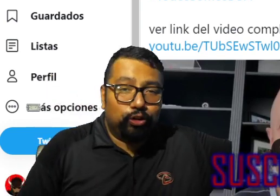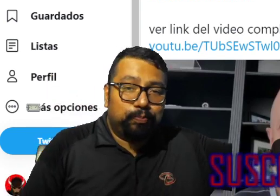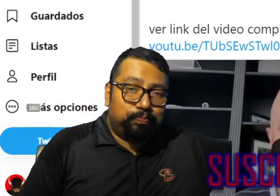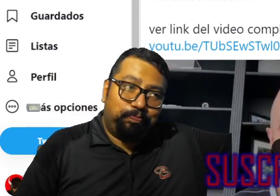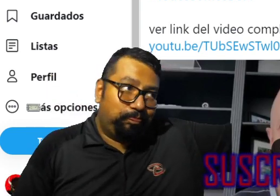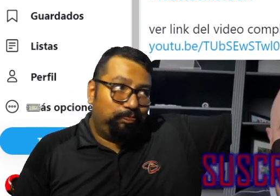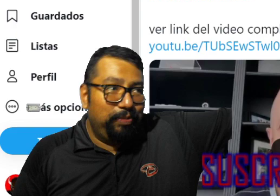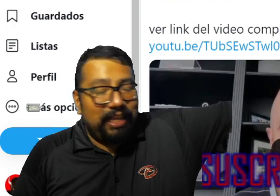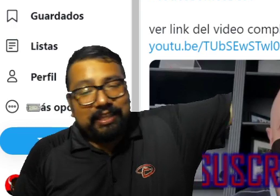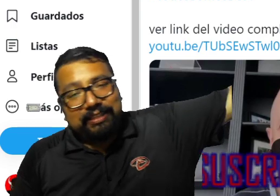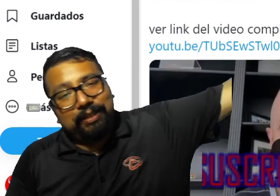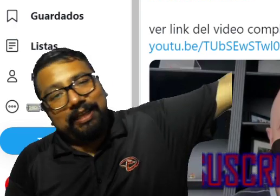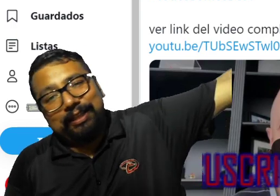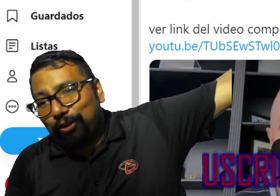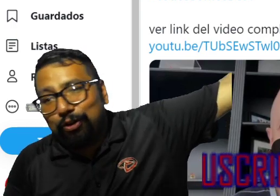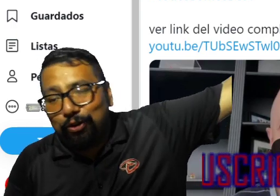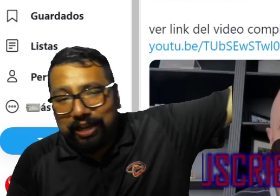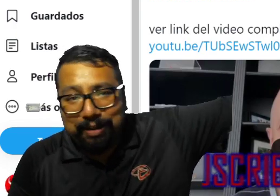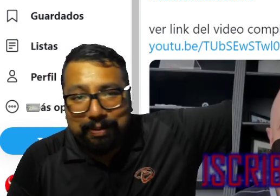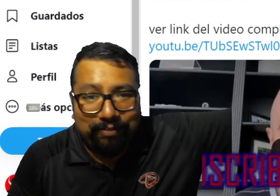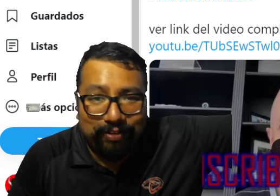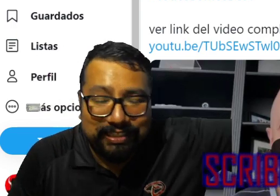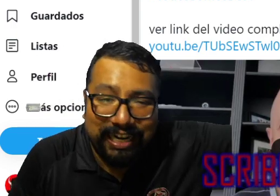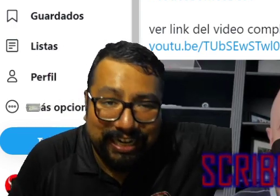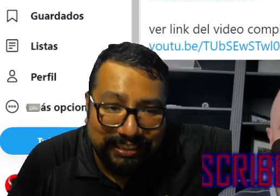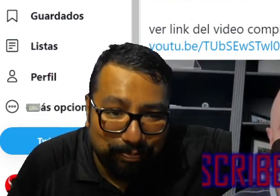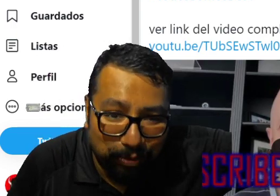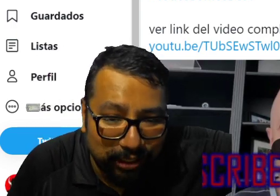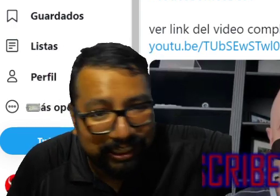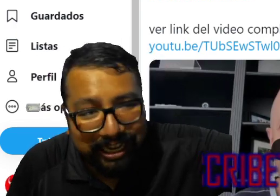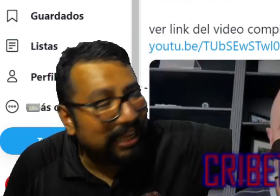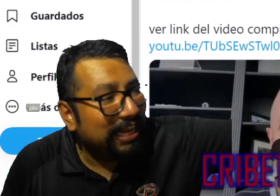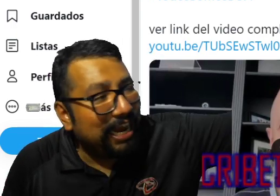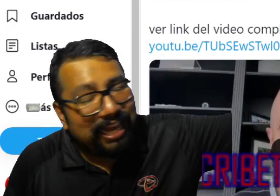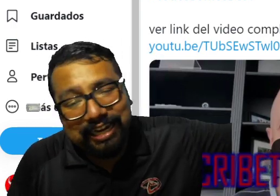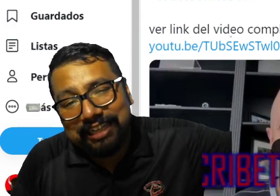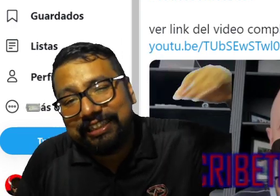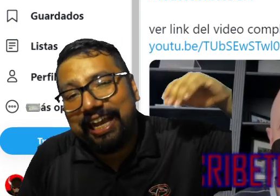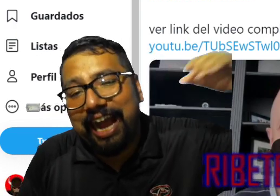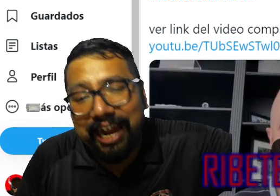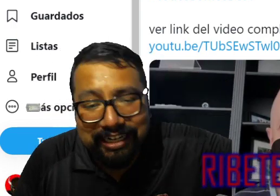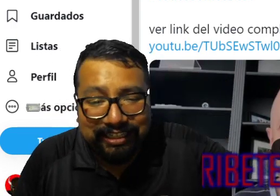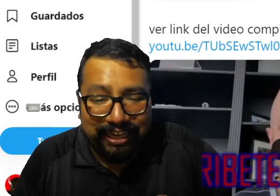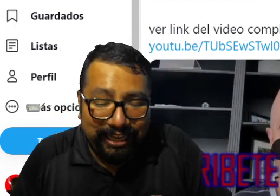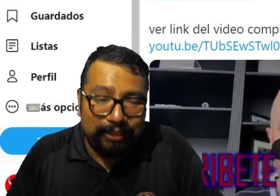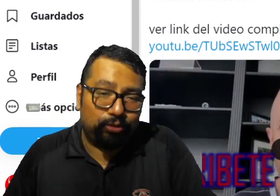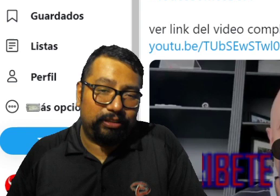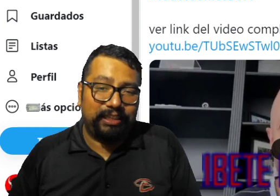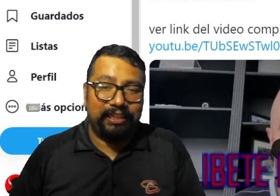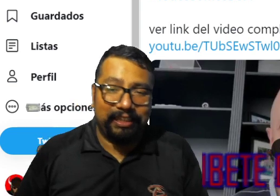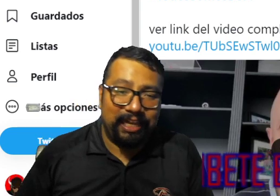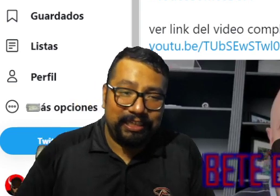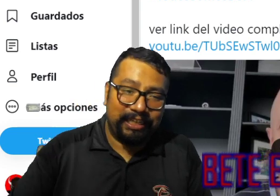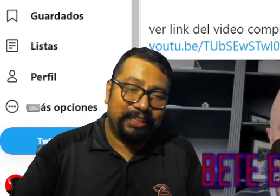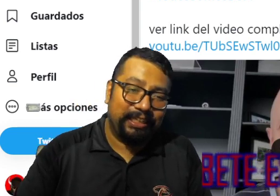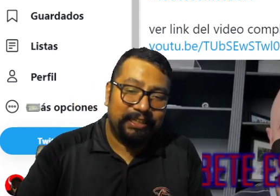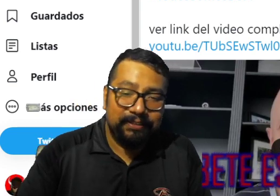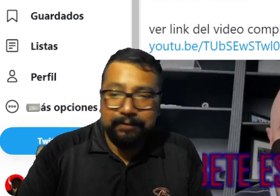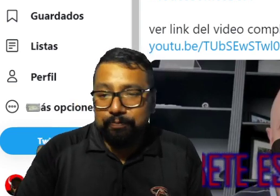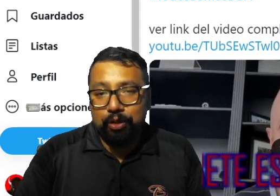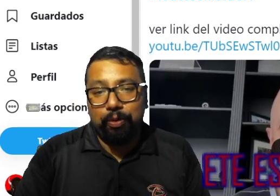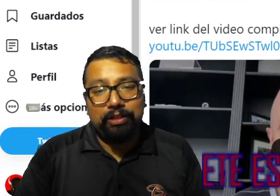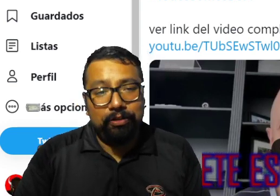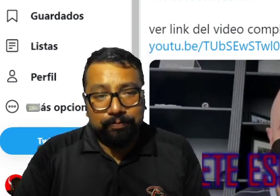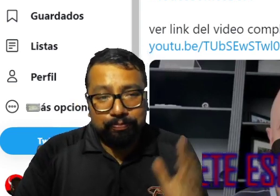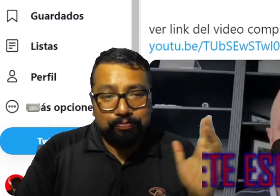todos los bienes y todo lo que le beneficia la clase política a la clase alta eso es el detalle gente